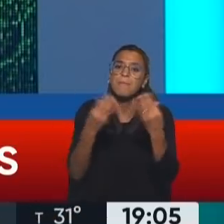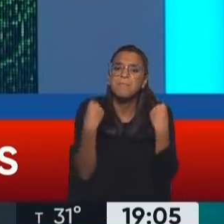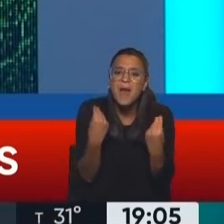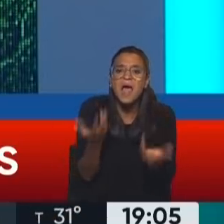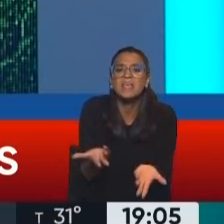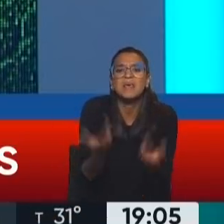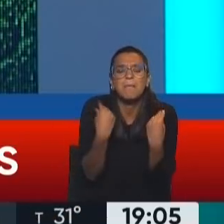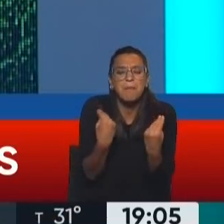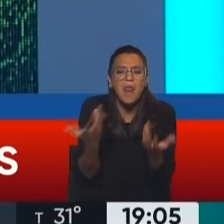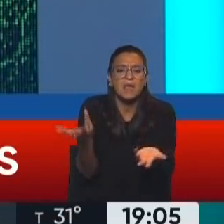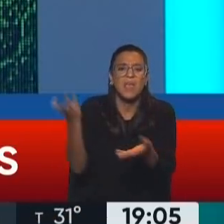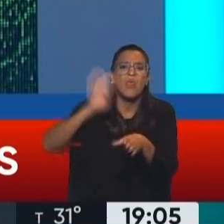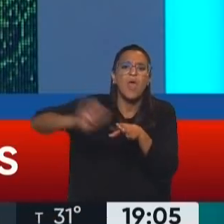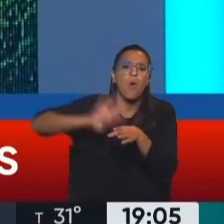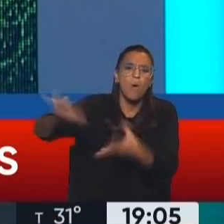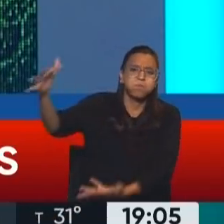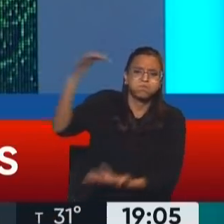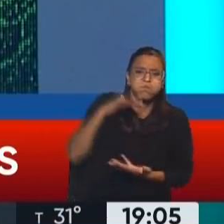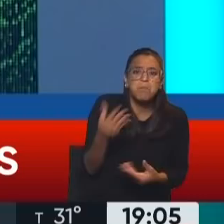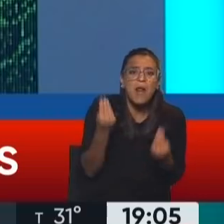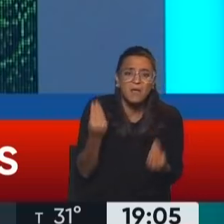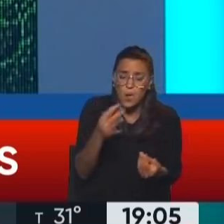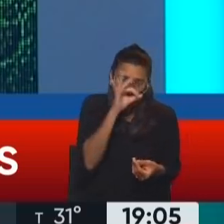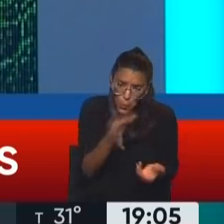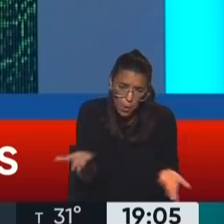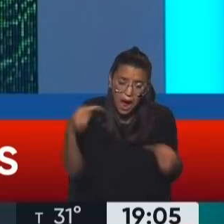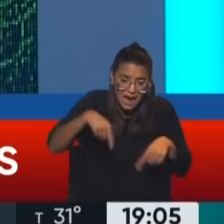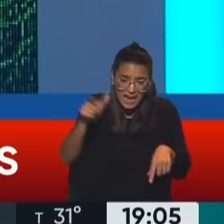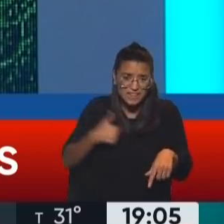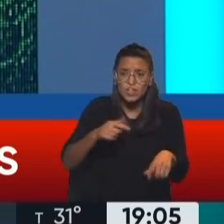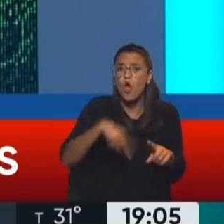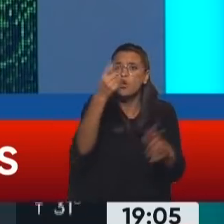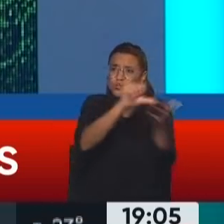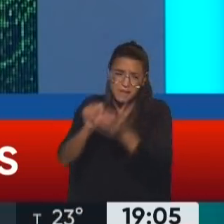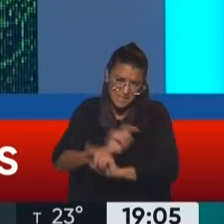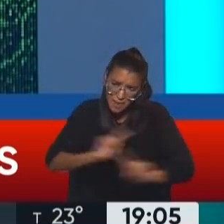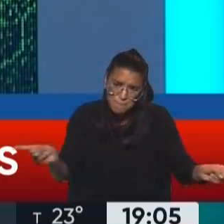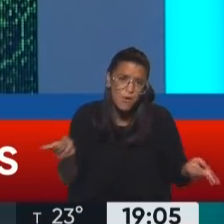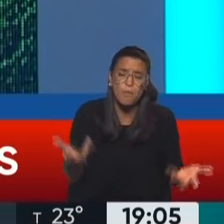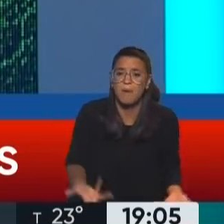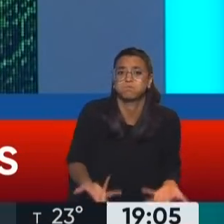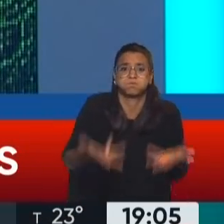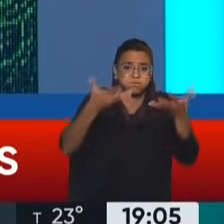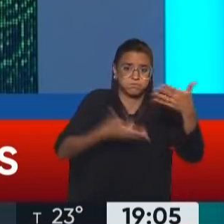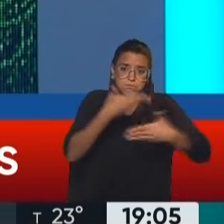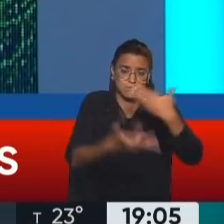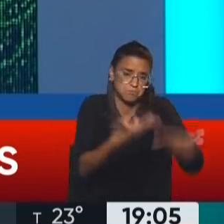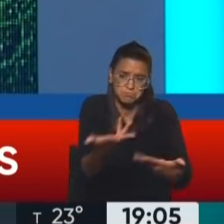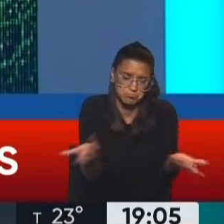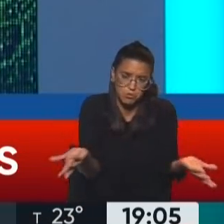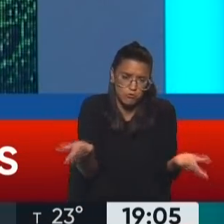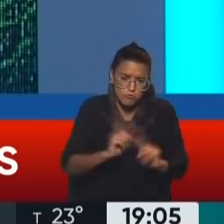servido históricamente estos sobreendeudamientos que nunca han servido, no solo en la Argentina, en ningún país del mundo, para sacar a los países del subdesarrollo, el hambre y el